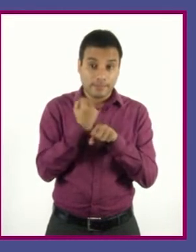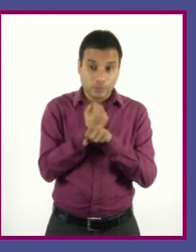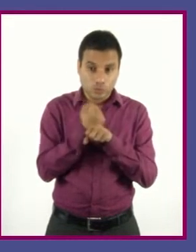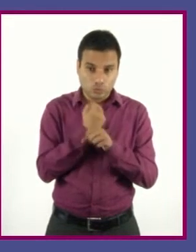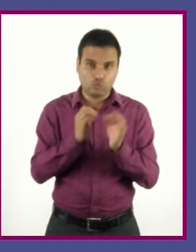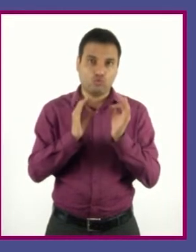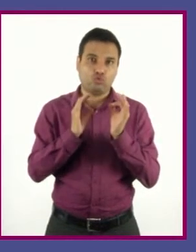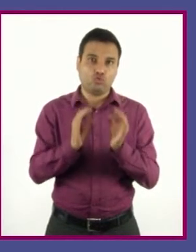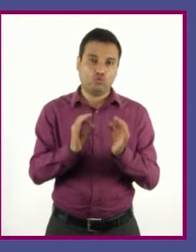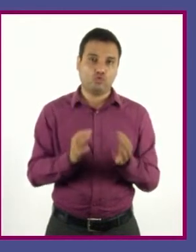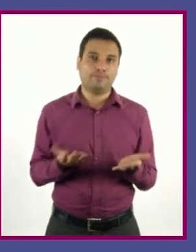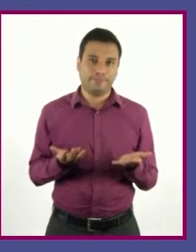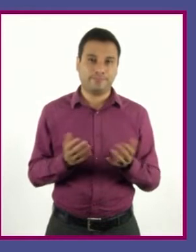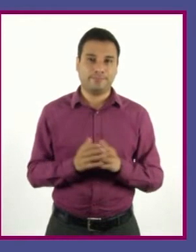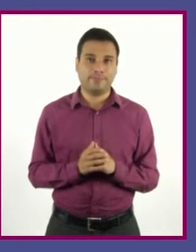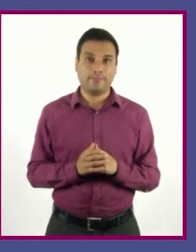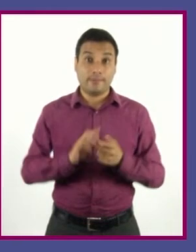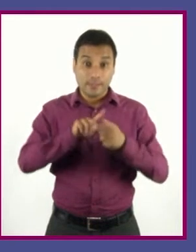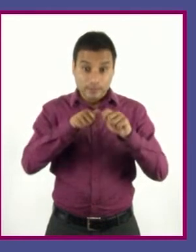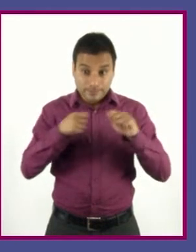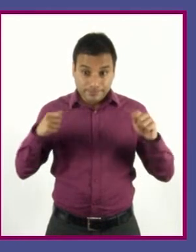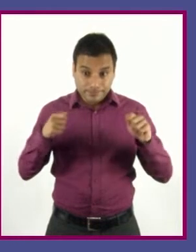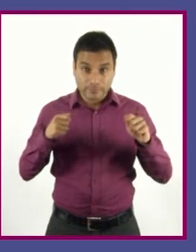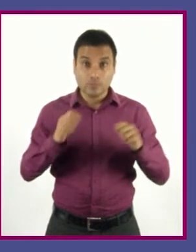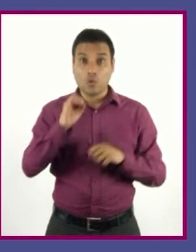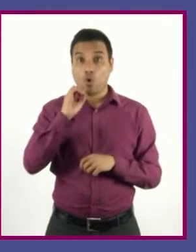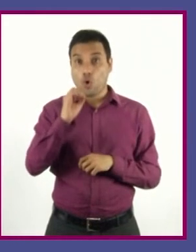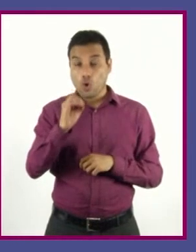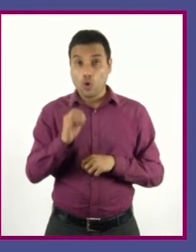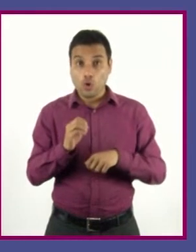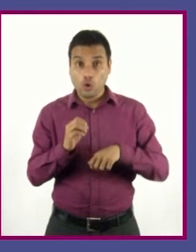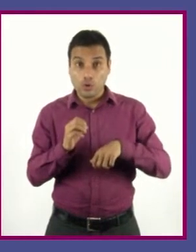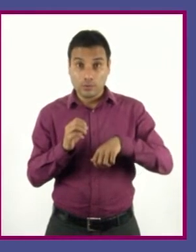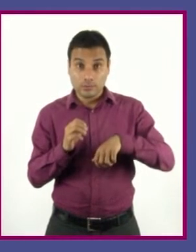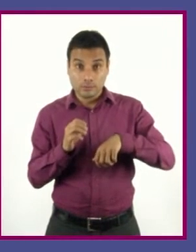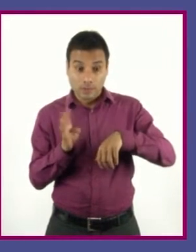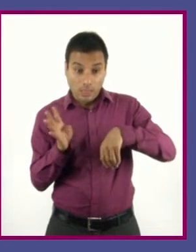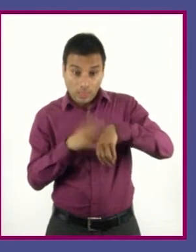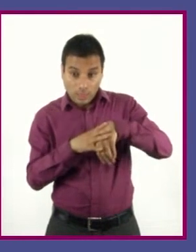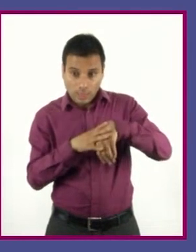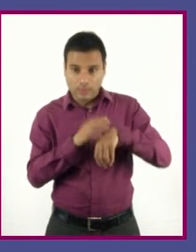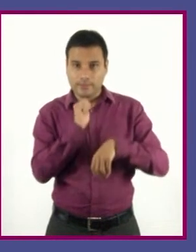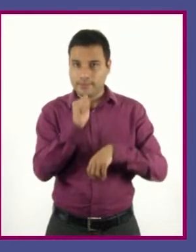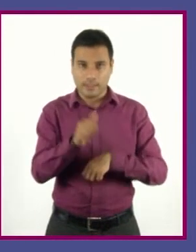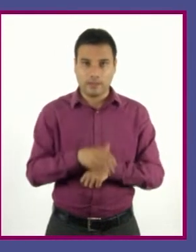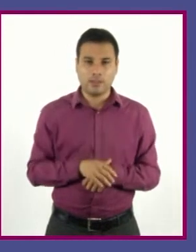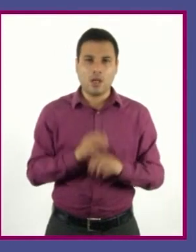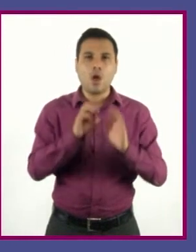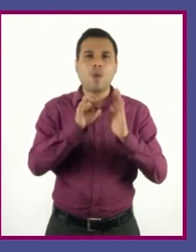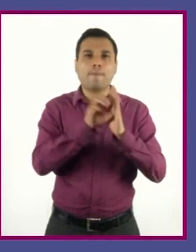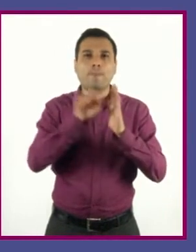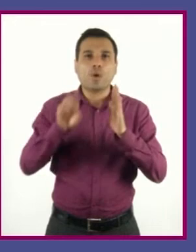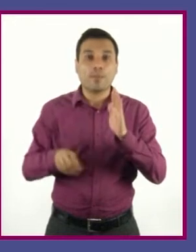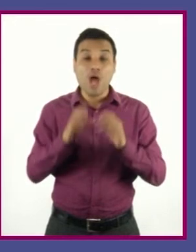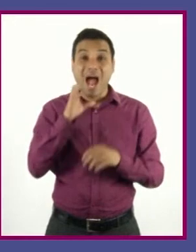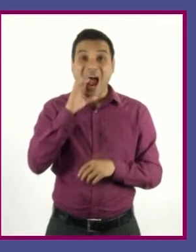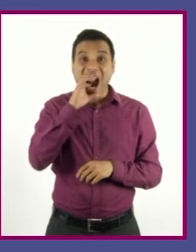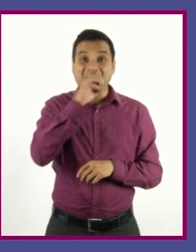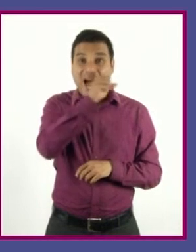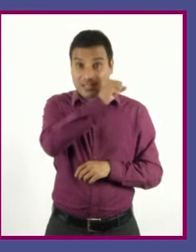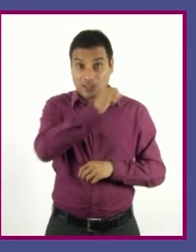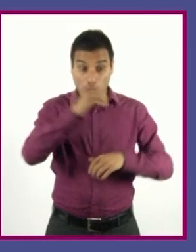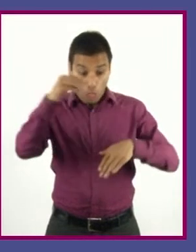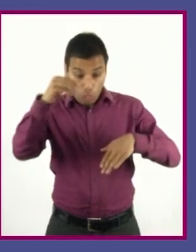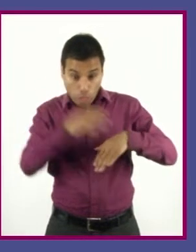son sin agujetas y sin velcro. Son así para que si te cae algo caliente, puedas aventar el zapato